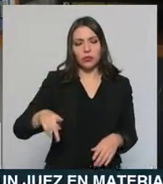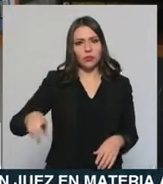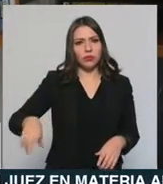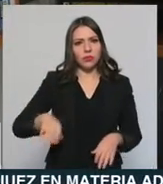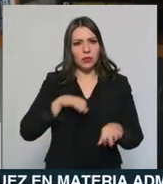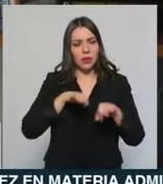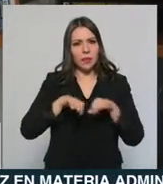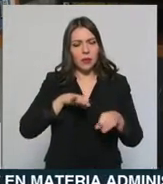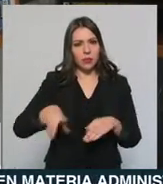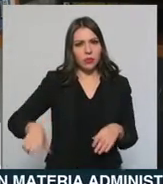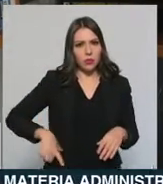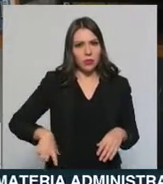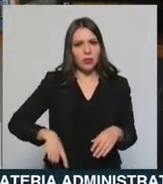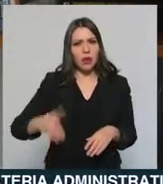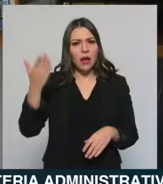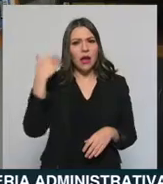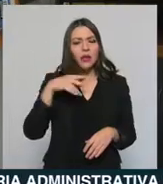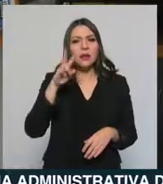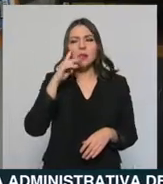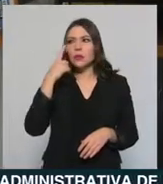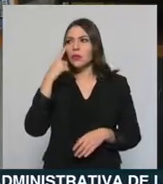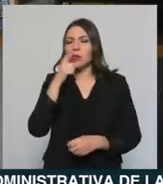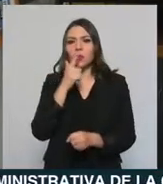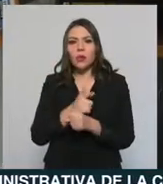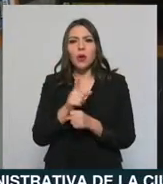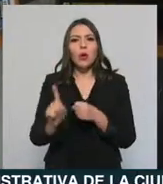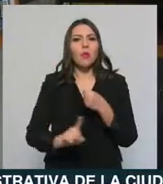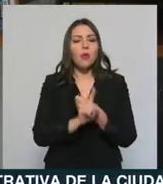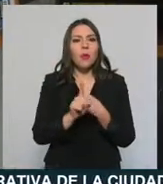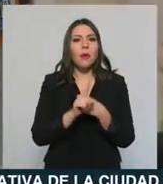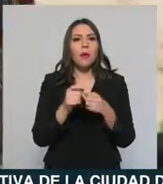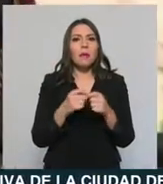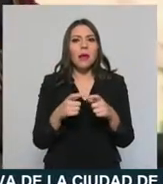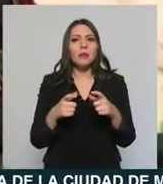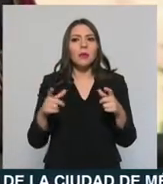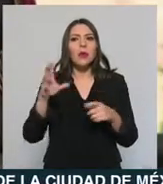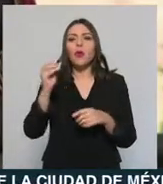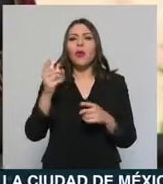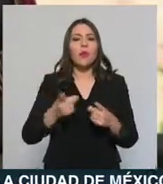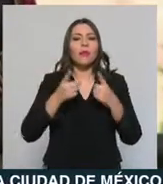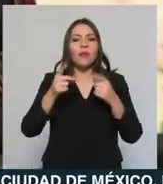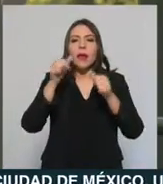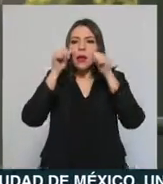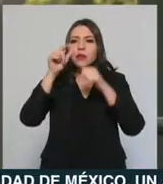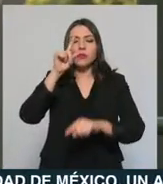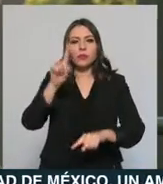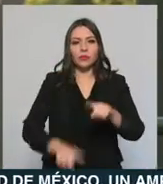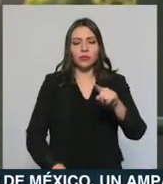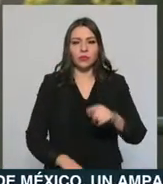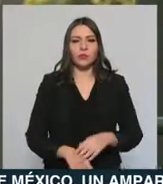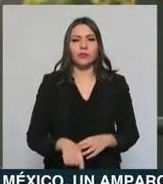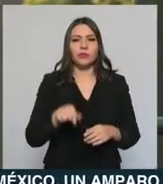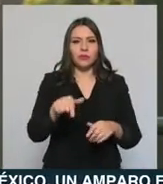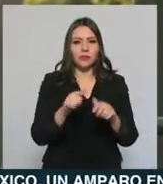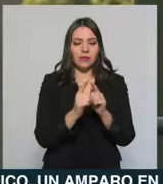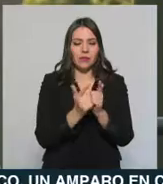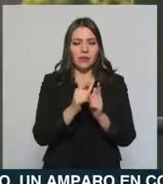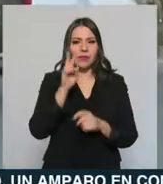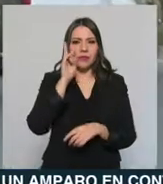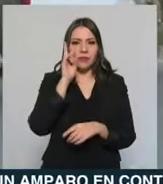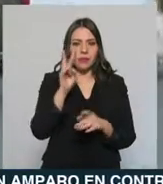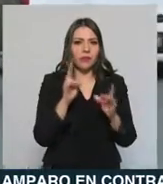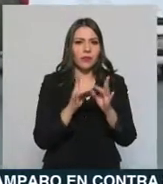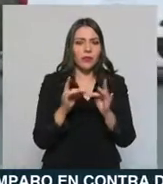para darse cuenta que había un problema que estaba creciendo y que no se atendió en su momento. El libro documenta la situación de la pelea